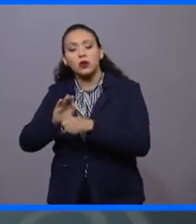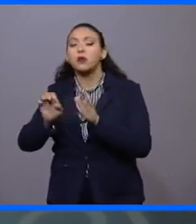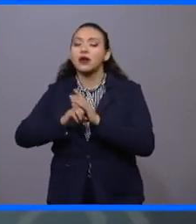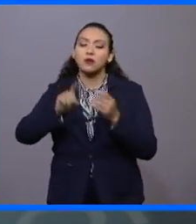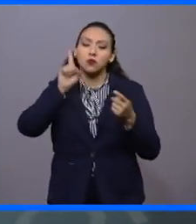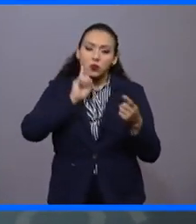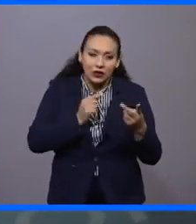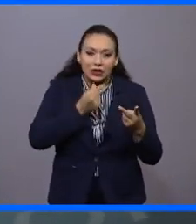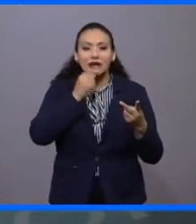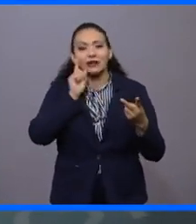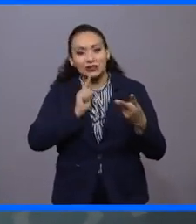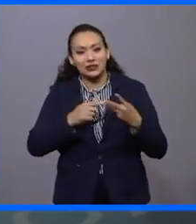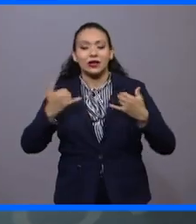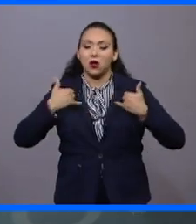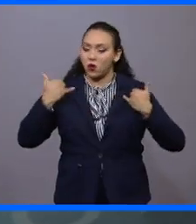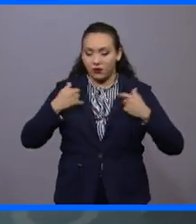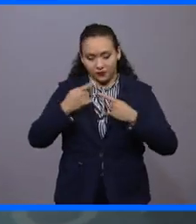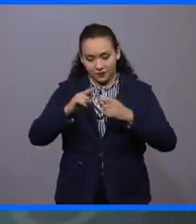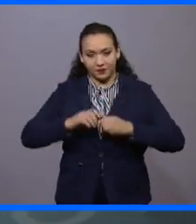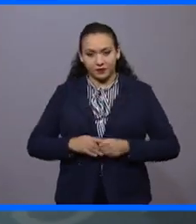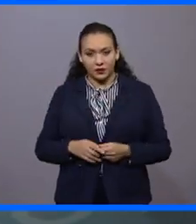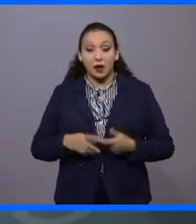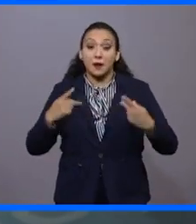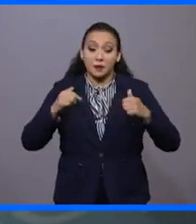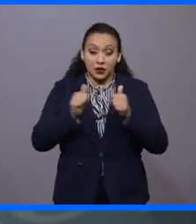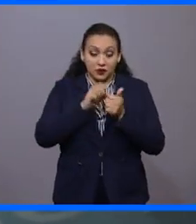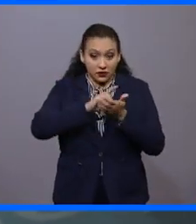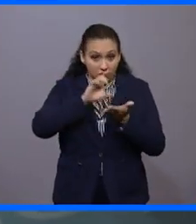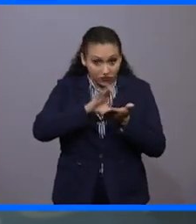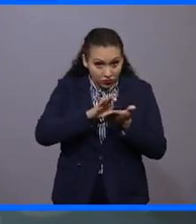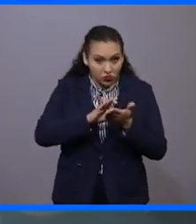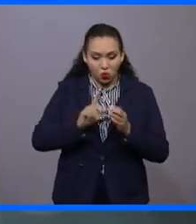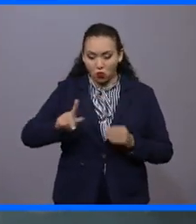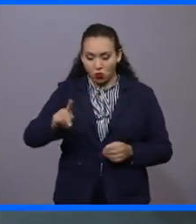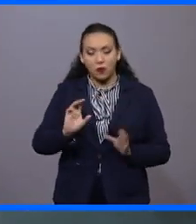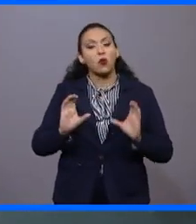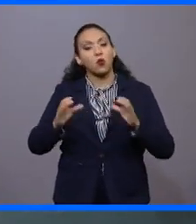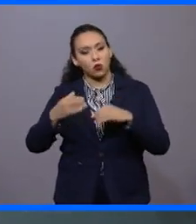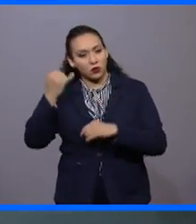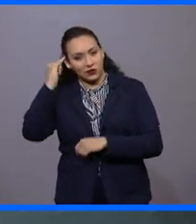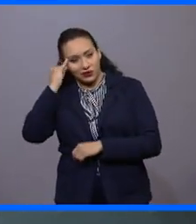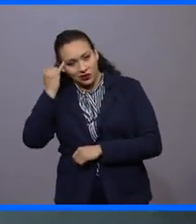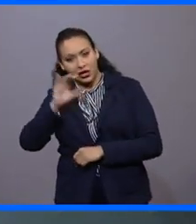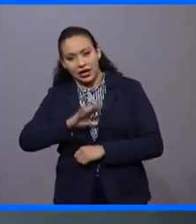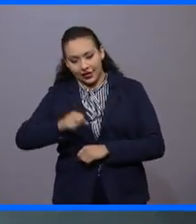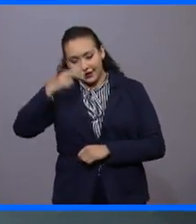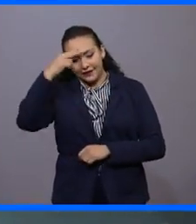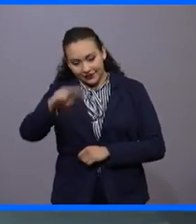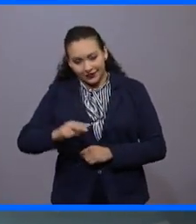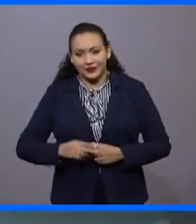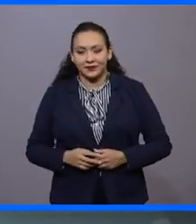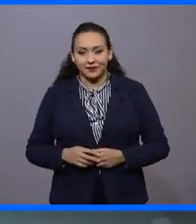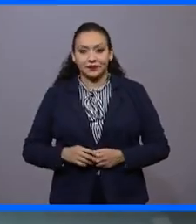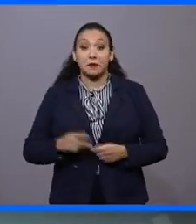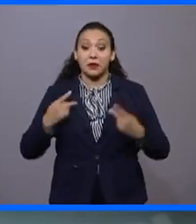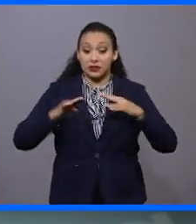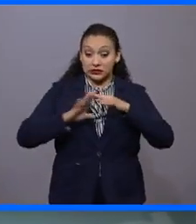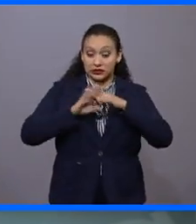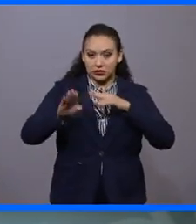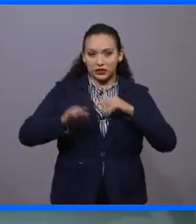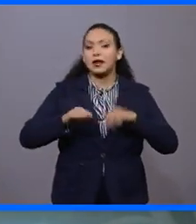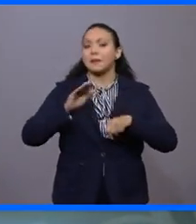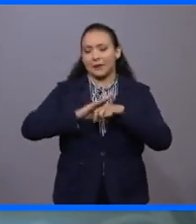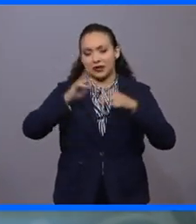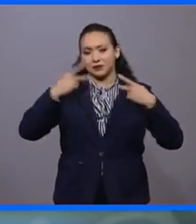mujeres, niñas, niños y adolescentes, personas con discapacidad, pueblos y comunidades indígenas y afromexicanas, migrantes, entre